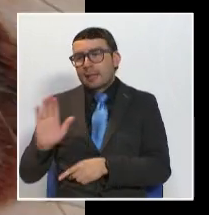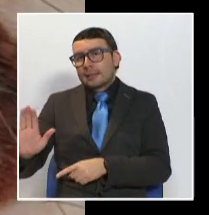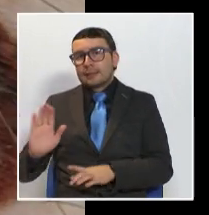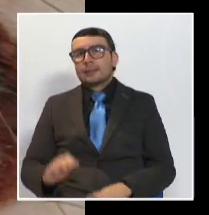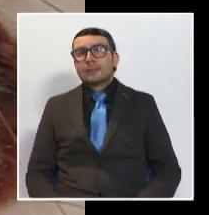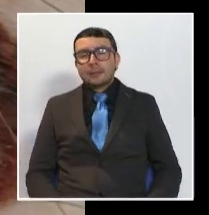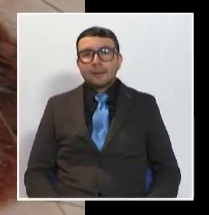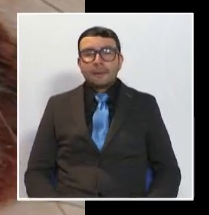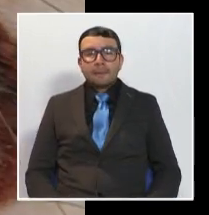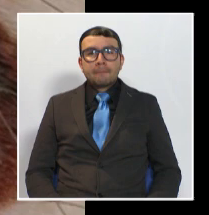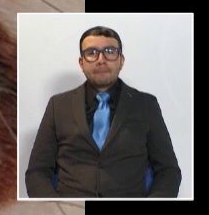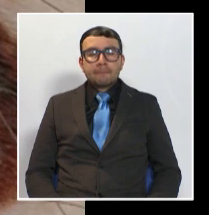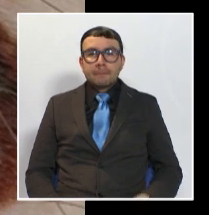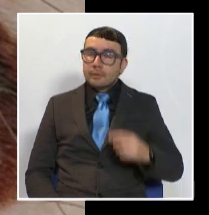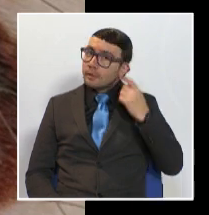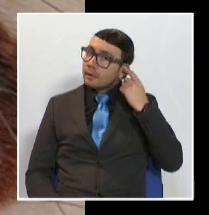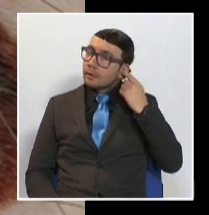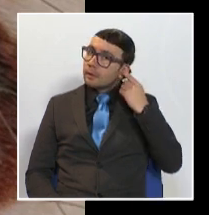Bueno,